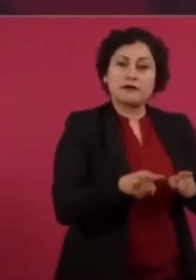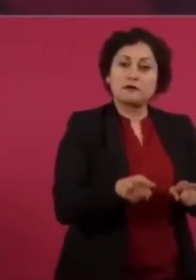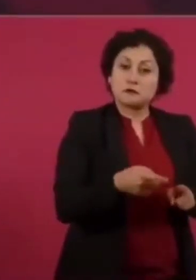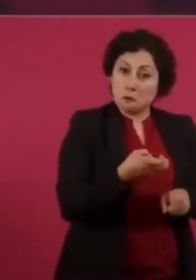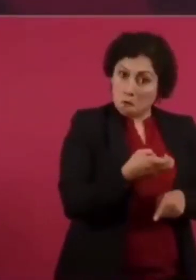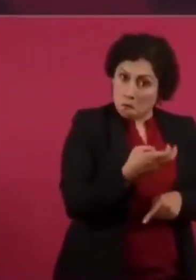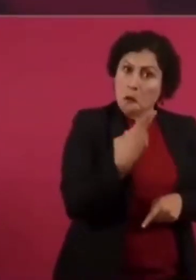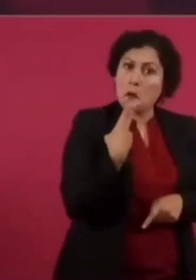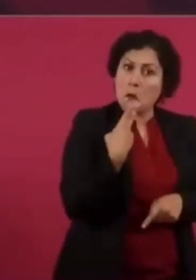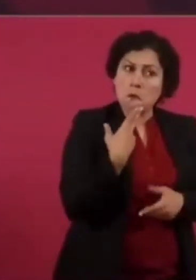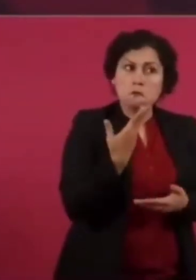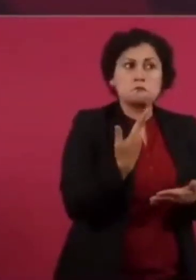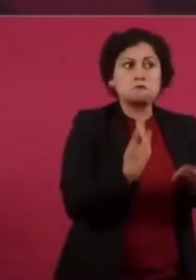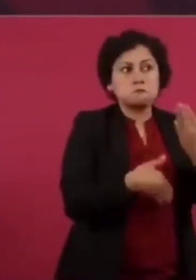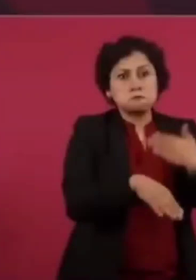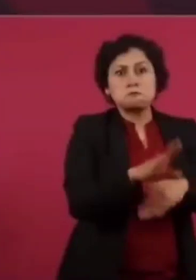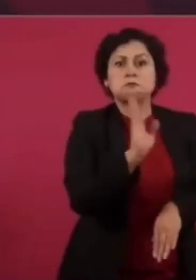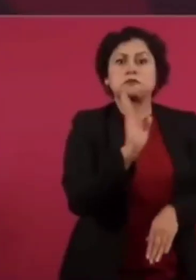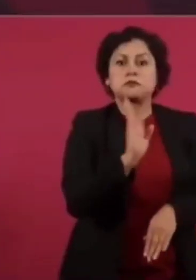Y claro que creo en el Estado.